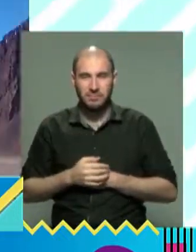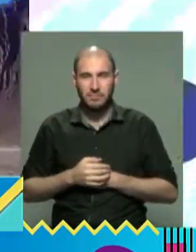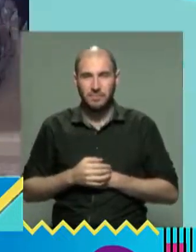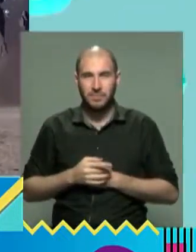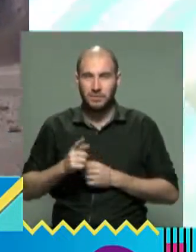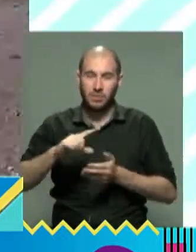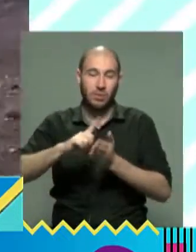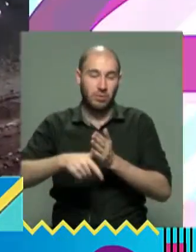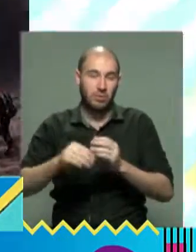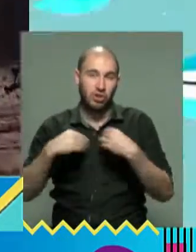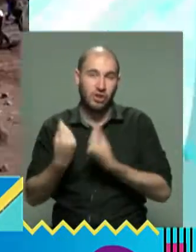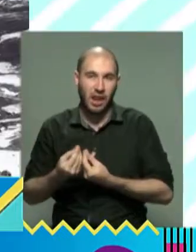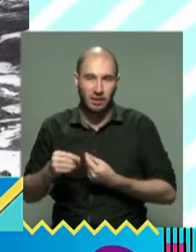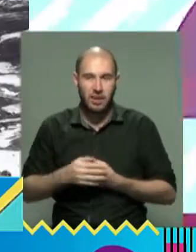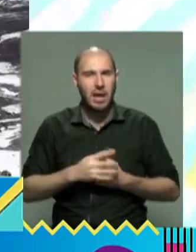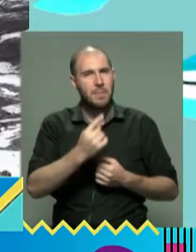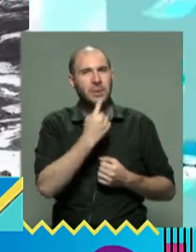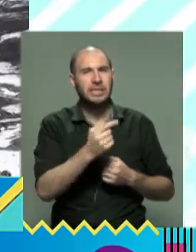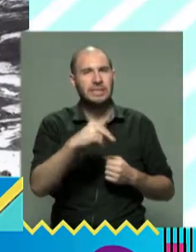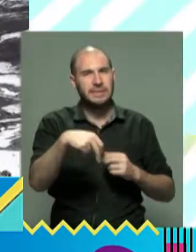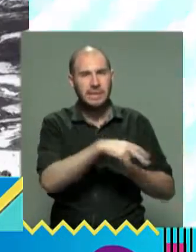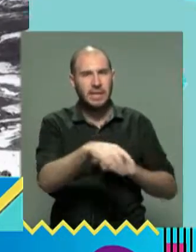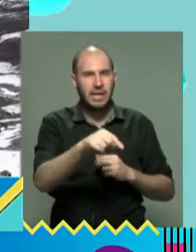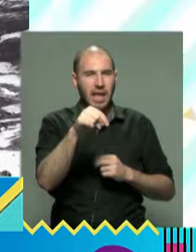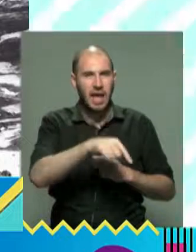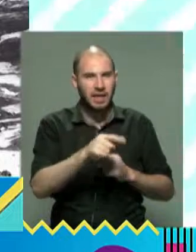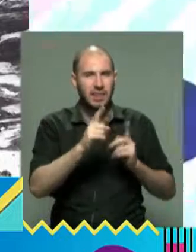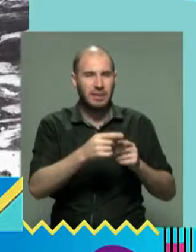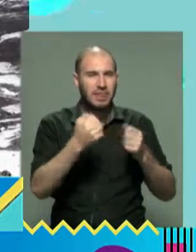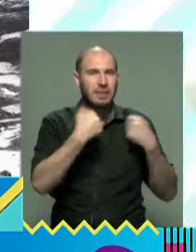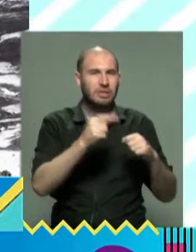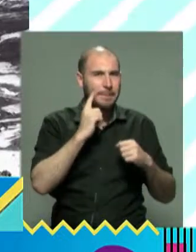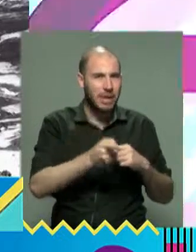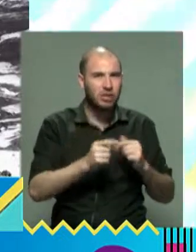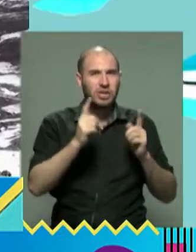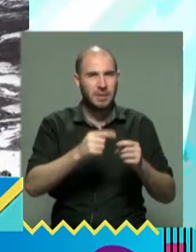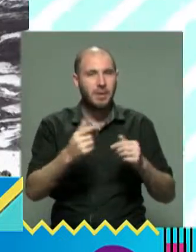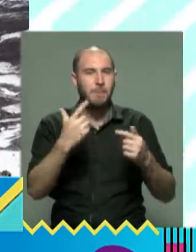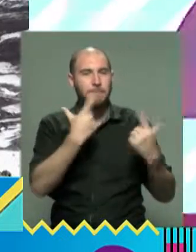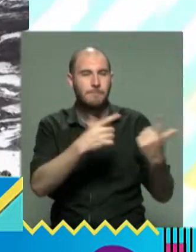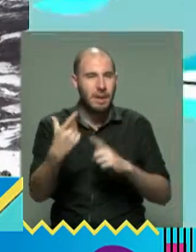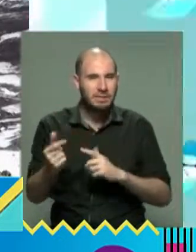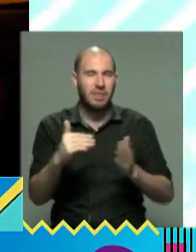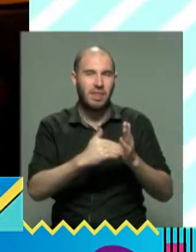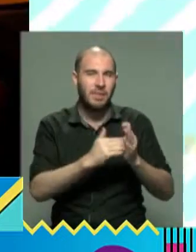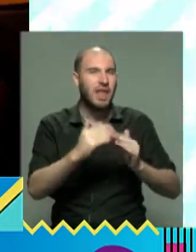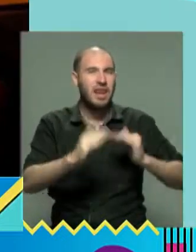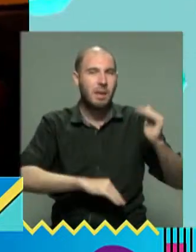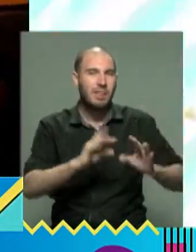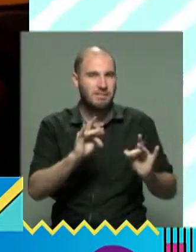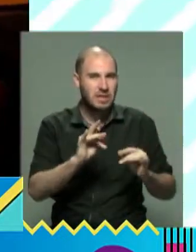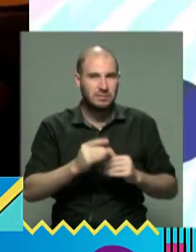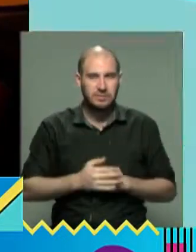de duración. Pablo, el trekking puede ser considerado entonces tanto deporte extremo como de aventura, según el nivel de